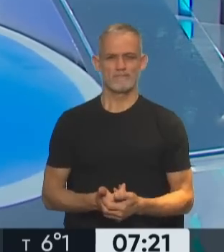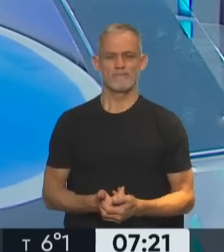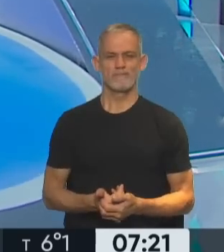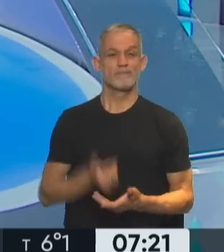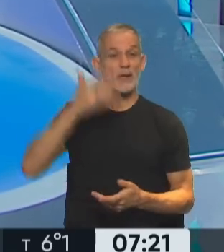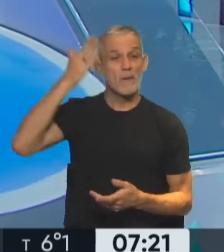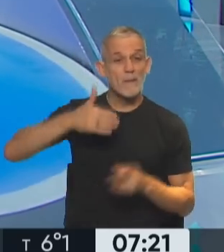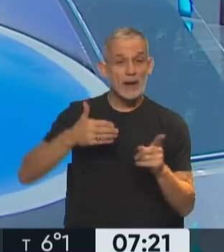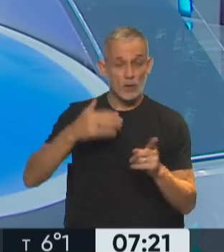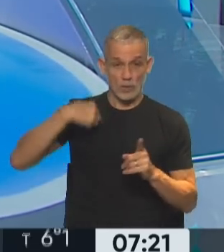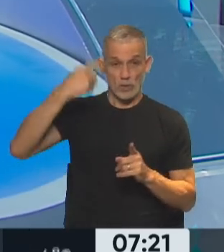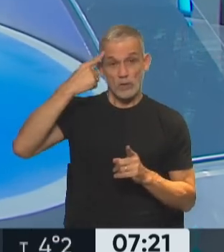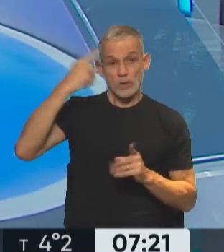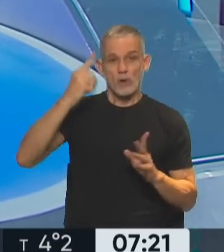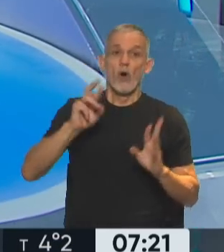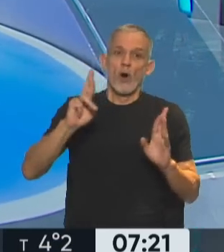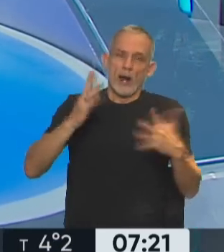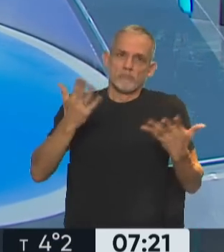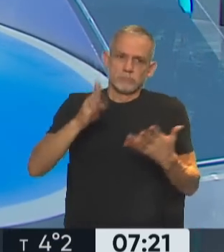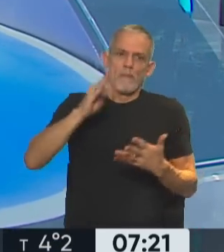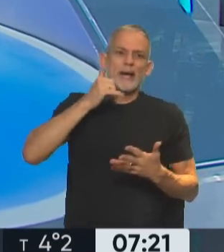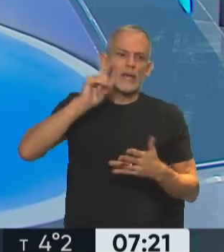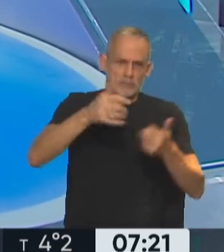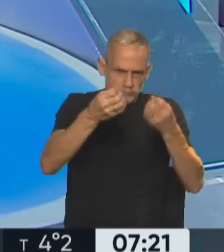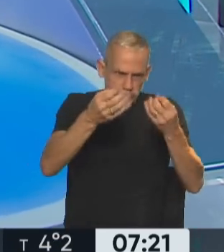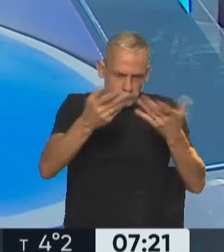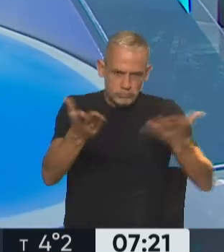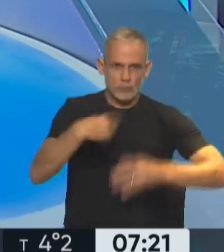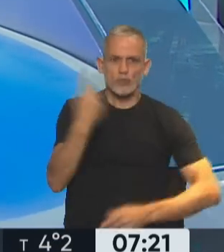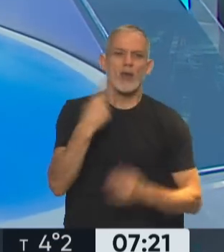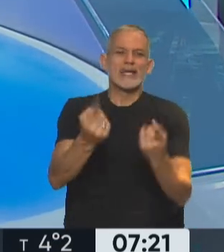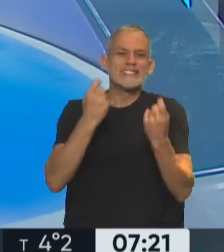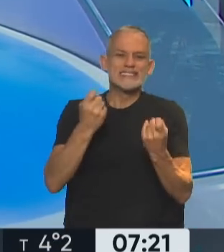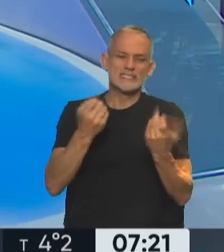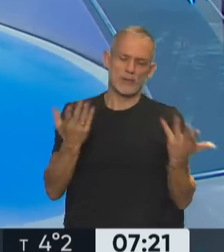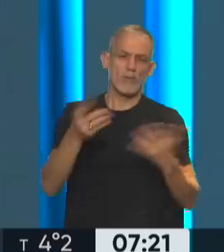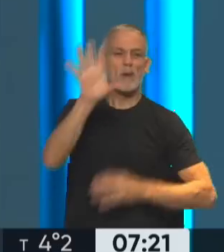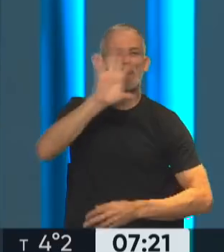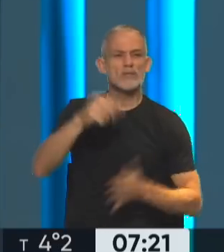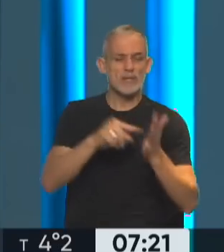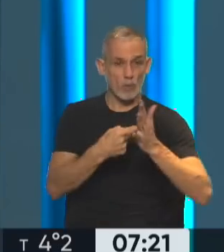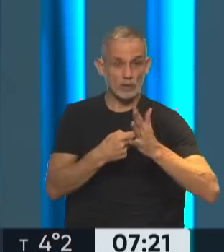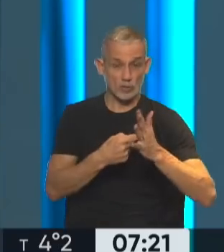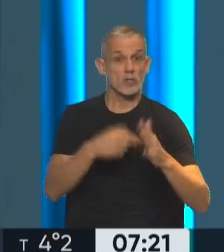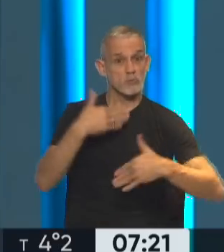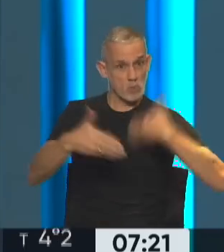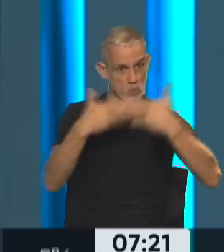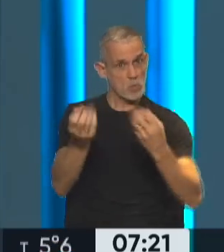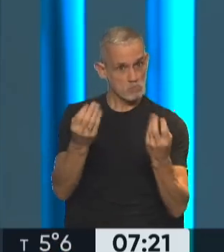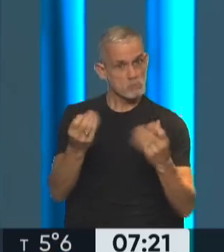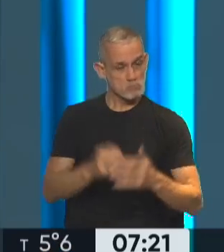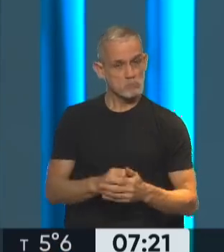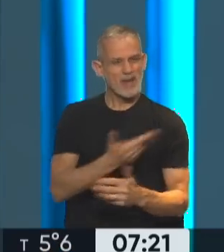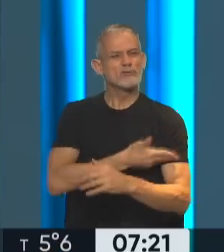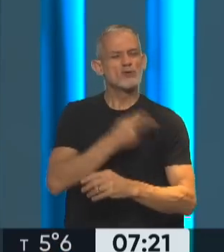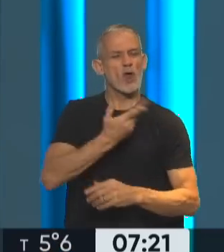Vero, estaba pensando, ¿no? Ojalá que le vaya muy bien a Batakis, ¿no? Necesitamos que le vaya muy bien. En la provincia de Batakis, Buenos ¿no? Aires hizo una muy buena gestión cuando